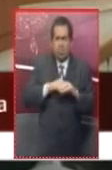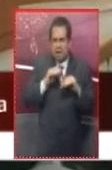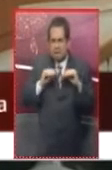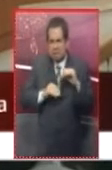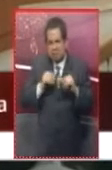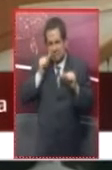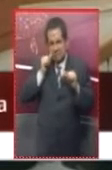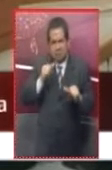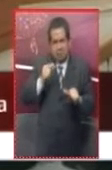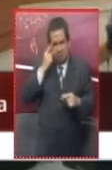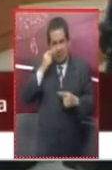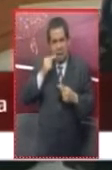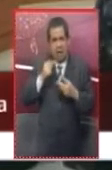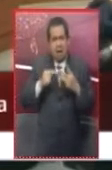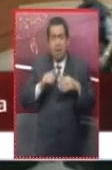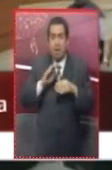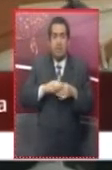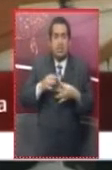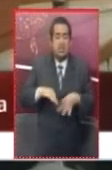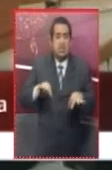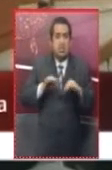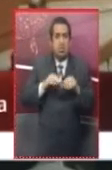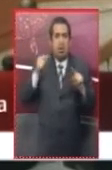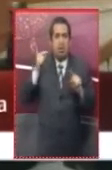abordados desde perspectivas amplias y con visión